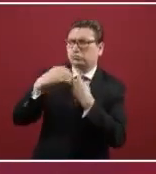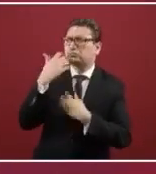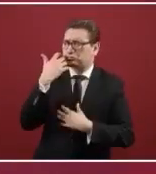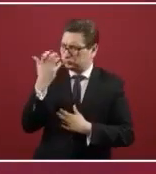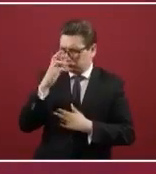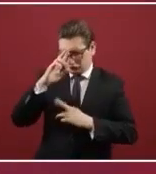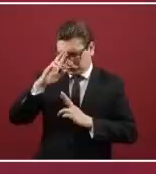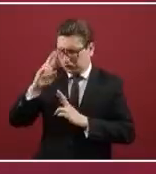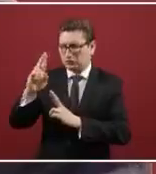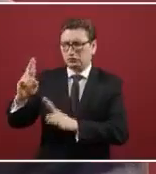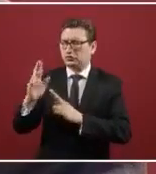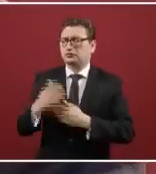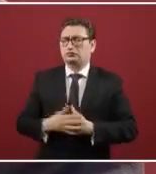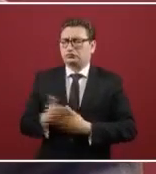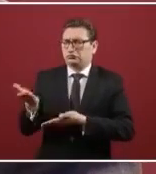respetuosa,